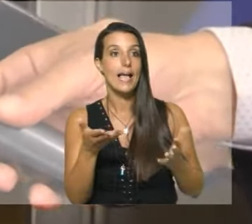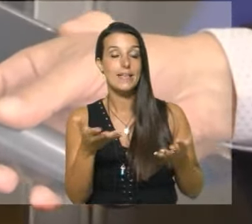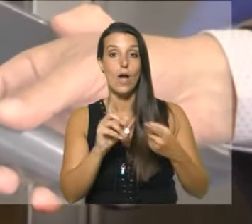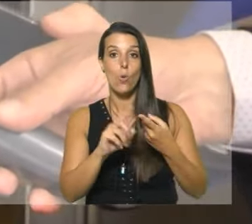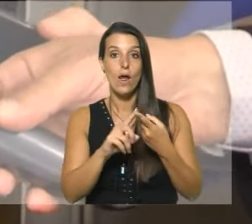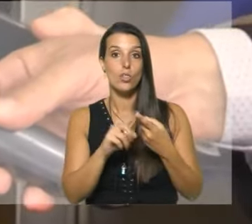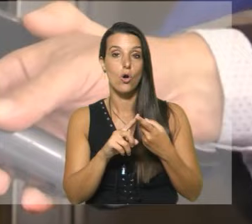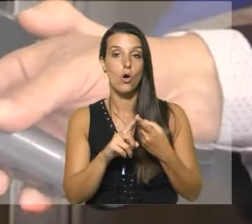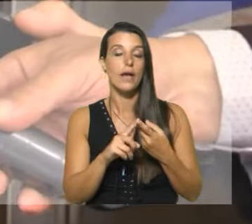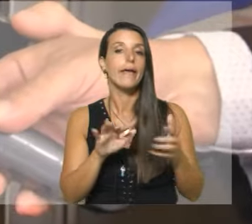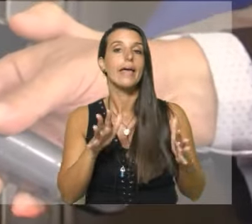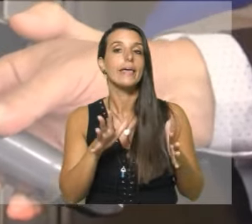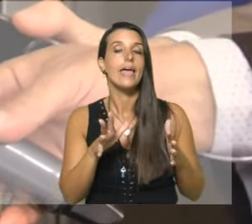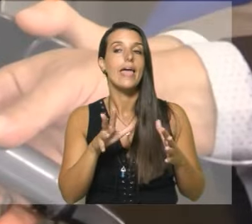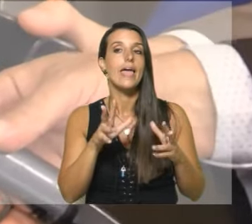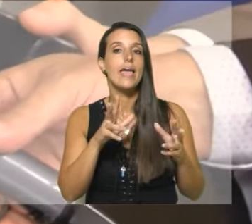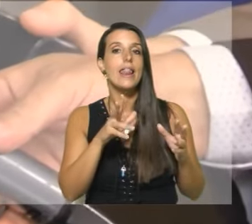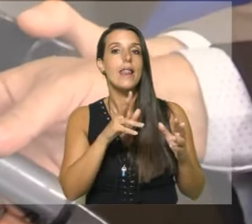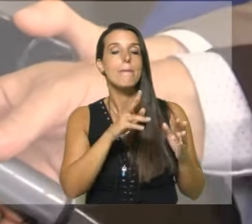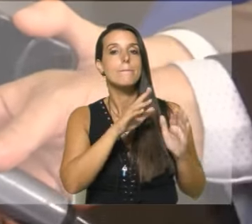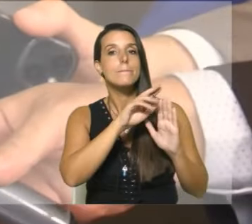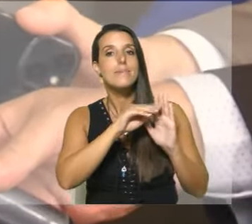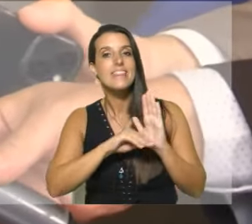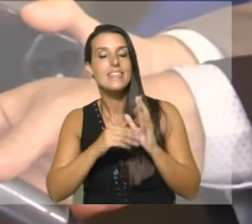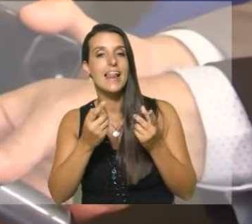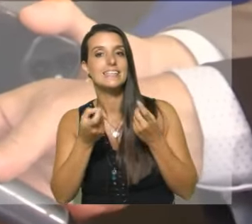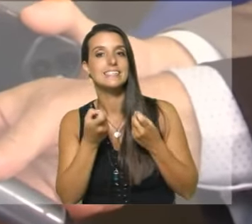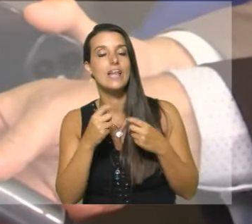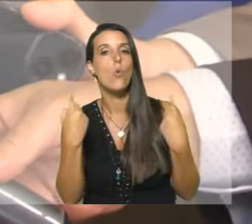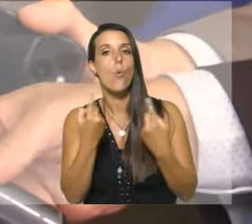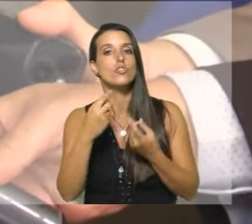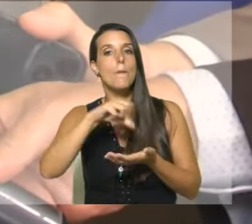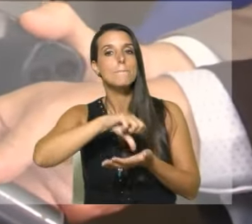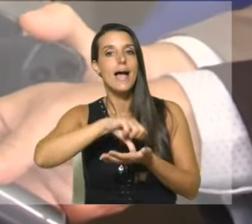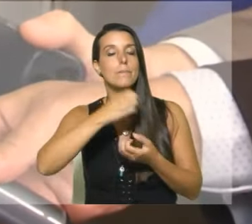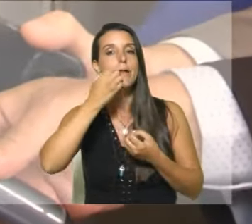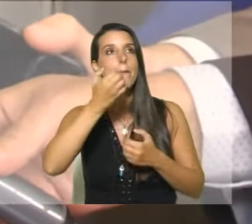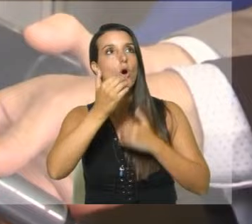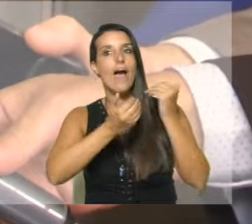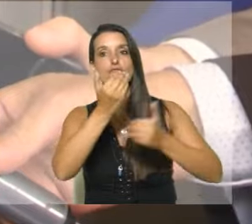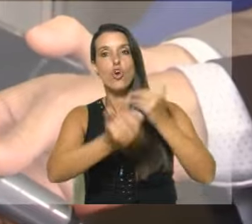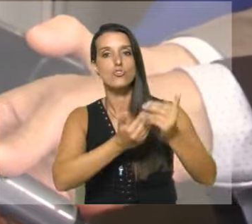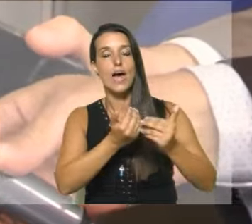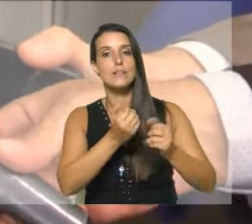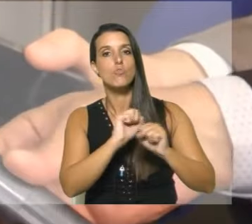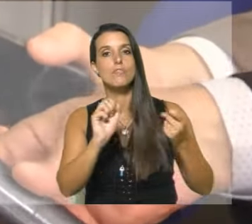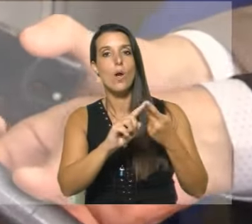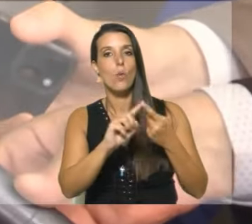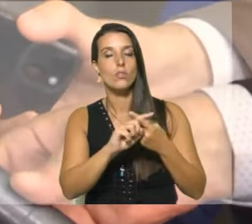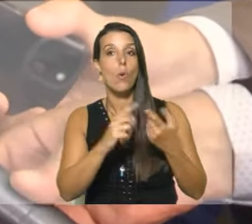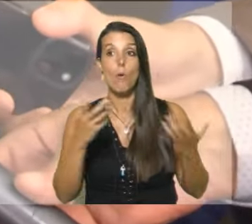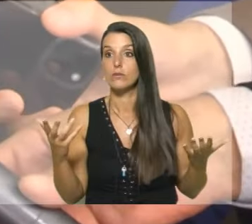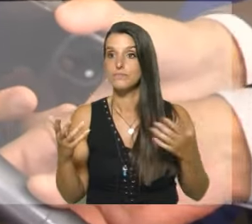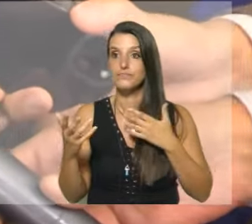acuerdo, qué medidas tiene que tomar en lo interno nuestro país para afrontar de mejor manera este posible acuerdo?